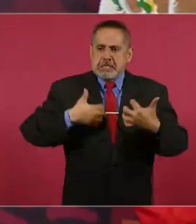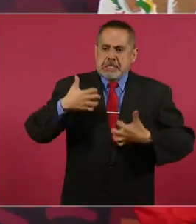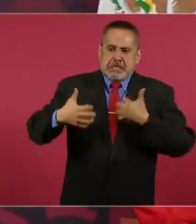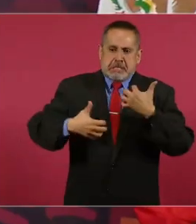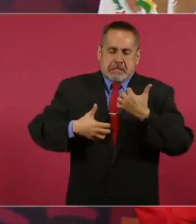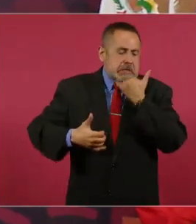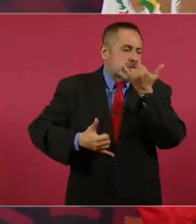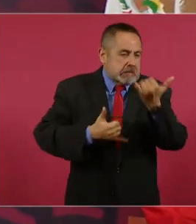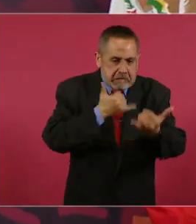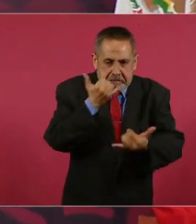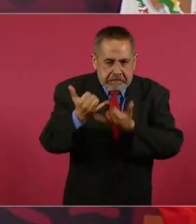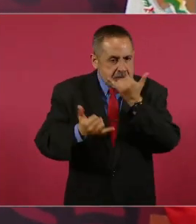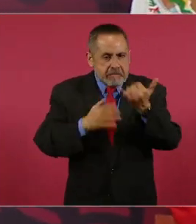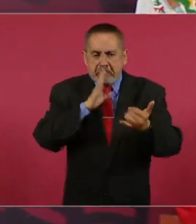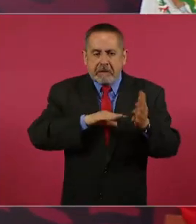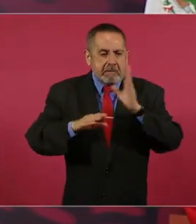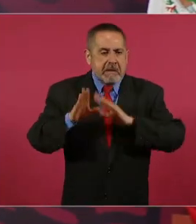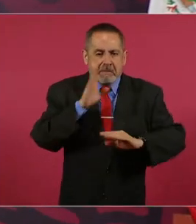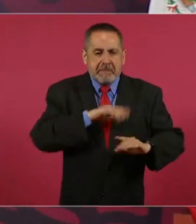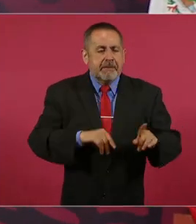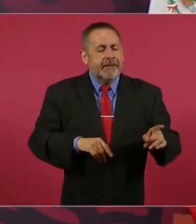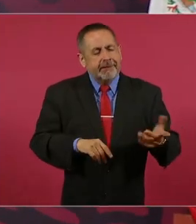pero cuando